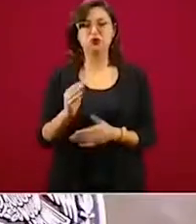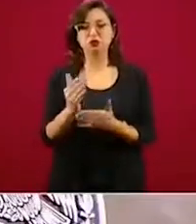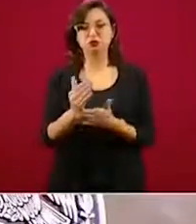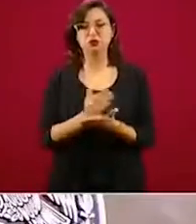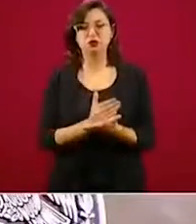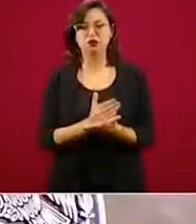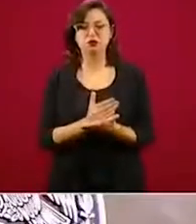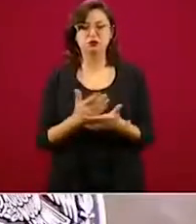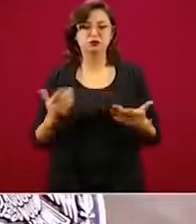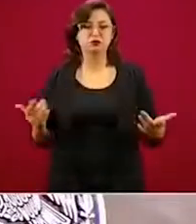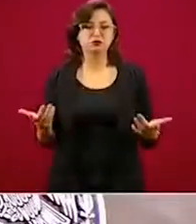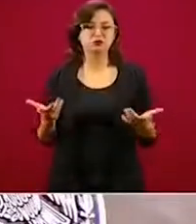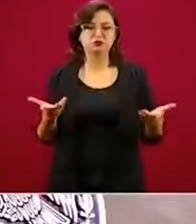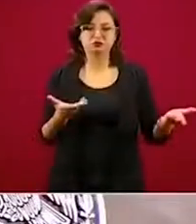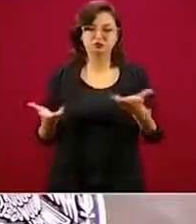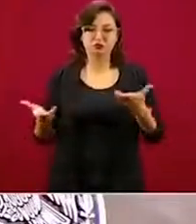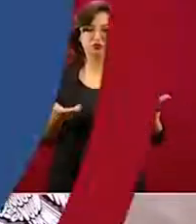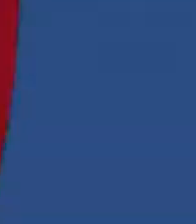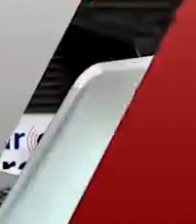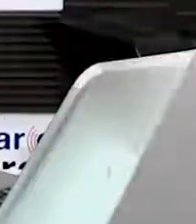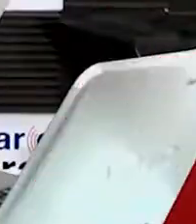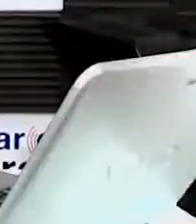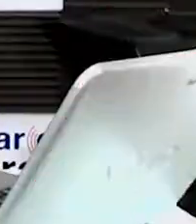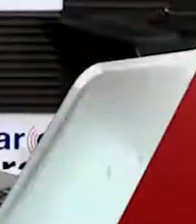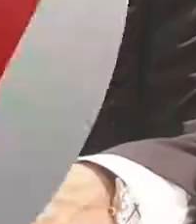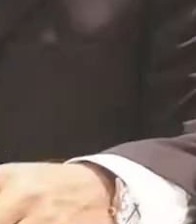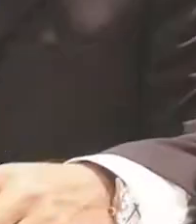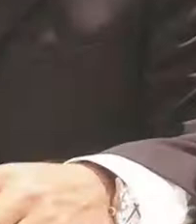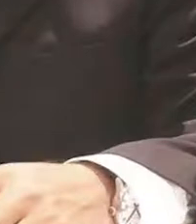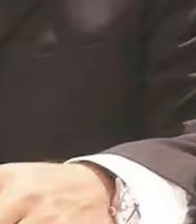ciento de quitas de reducciones en el precio.